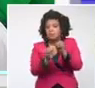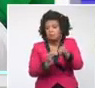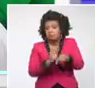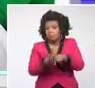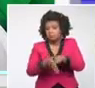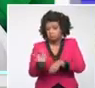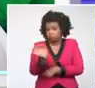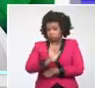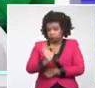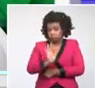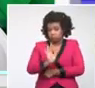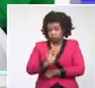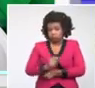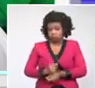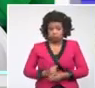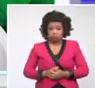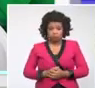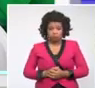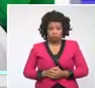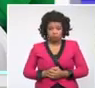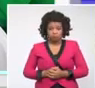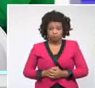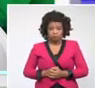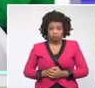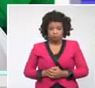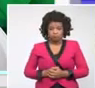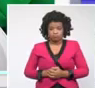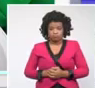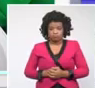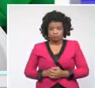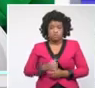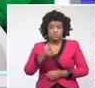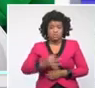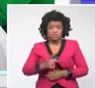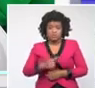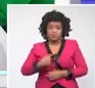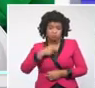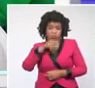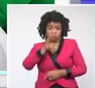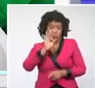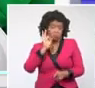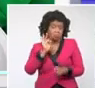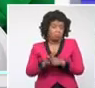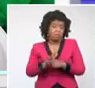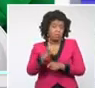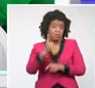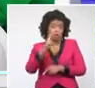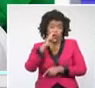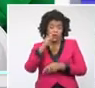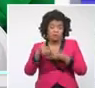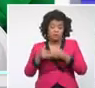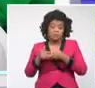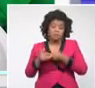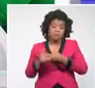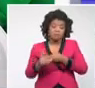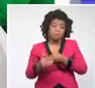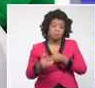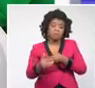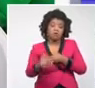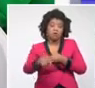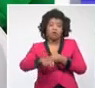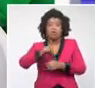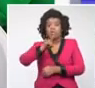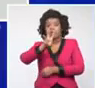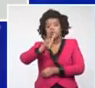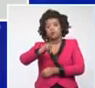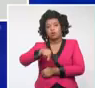completar su estudio epidemiológico. Como siempre decimos, desde el 1 de noviembre hasta la fecha, el